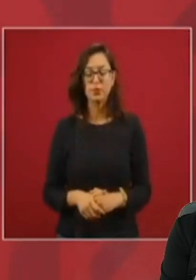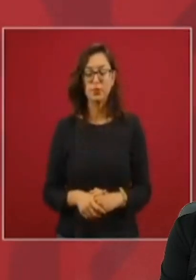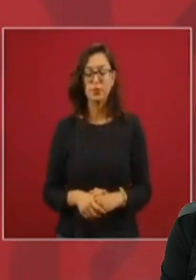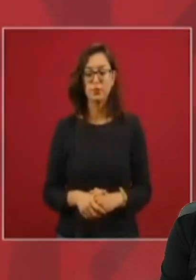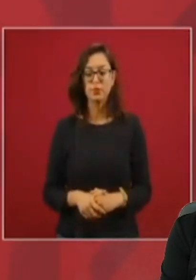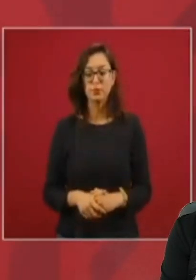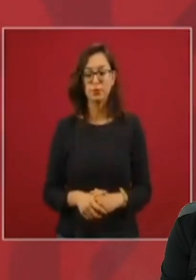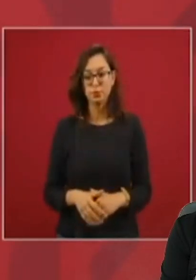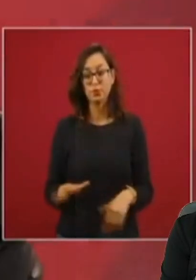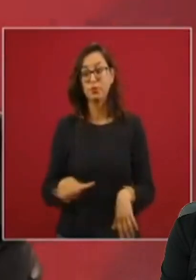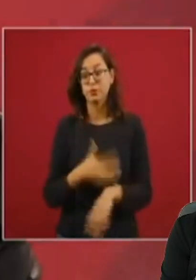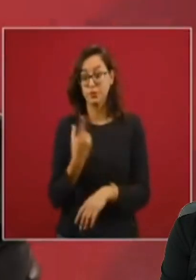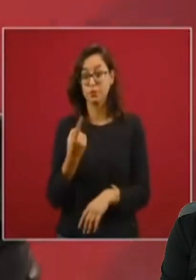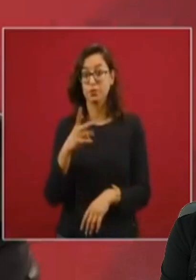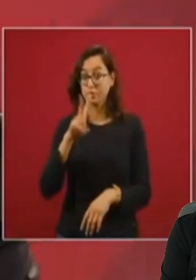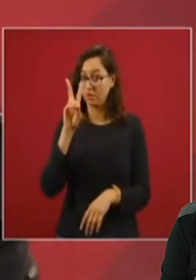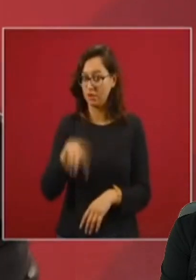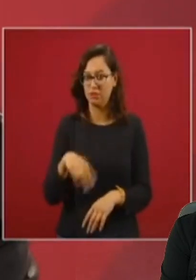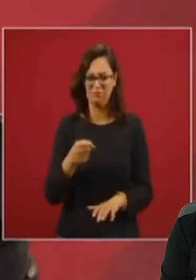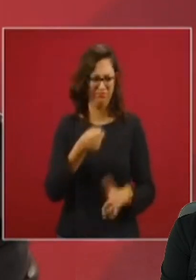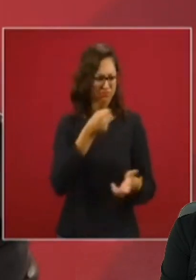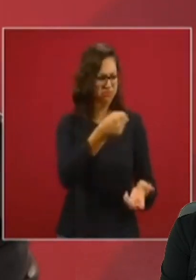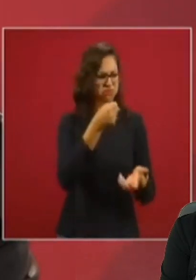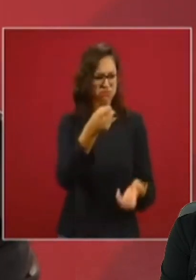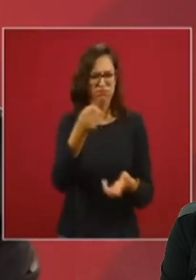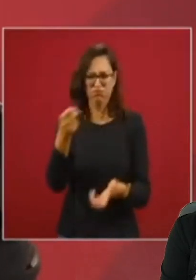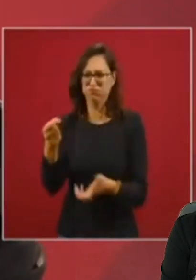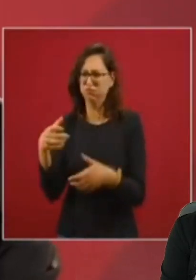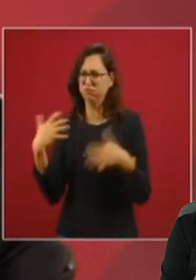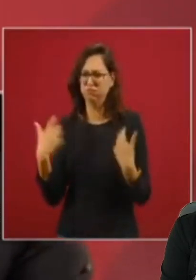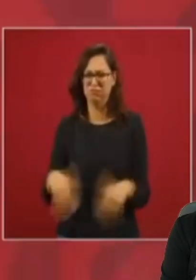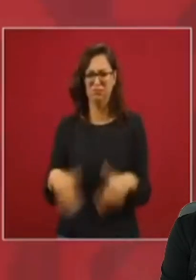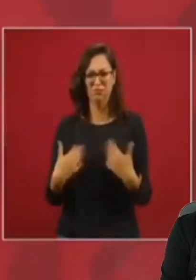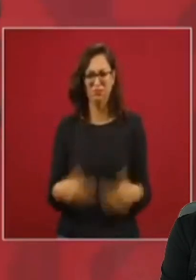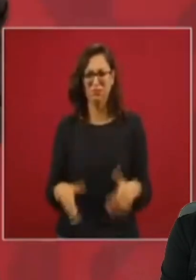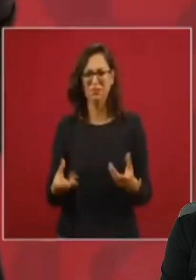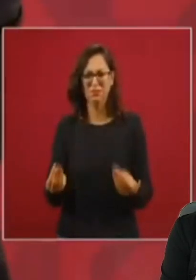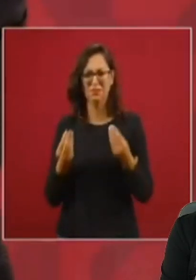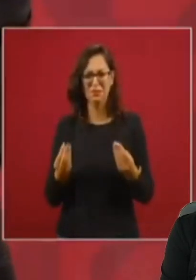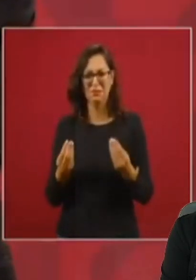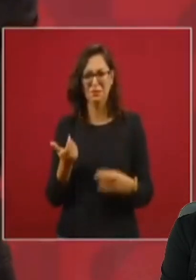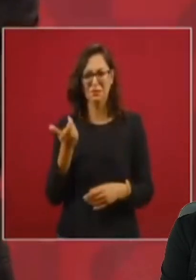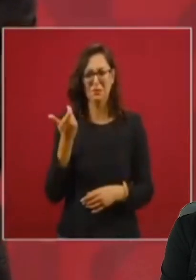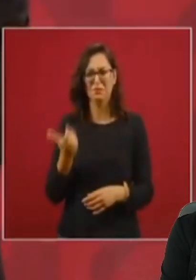porque sí es bastante dinero. Son como